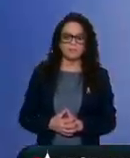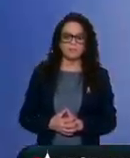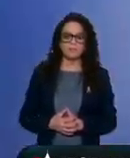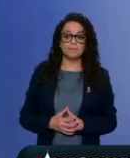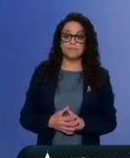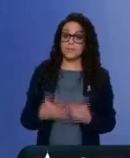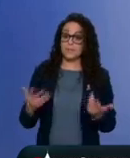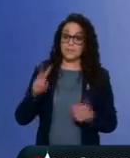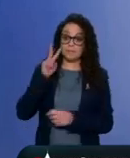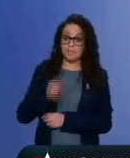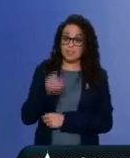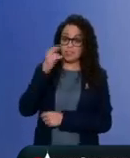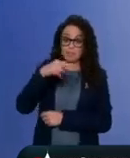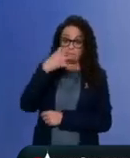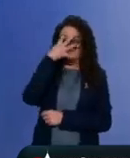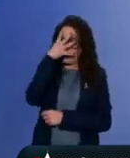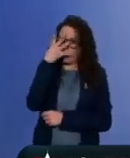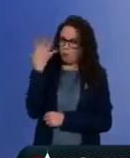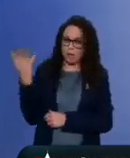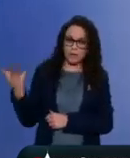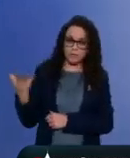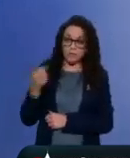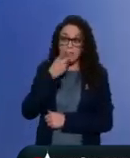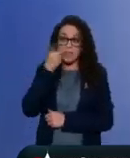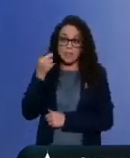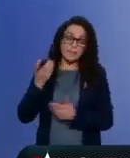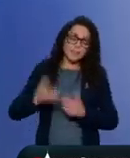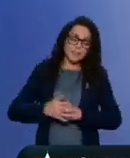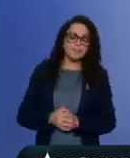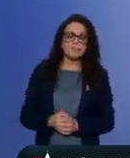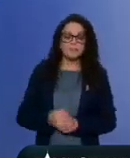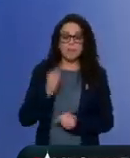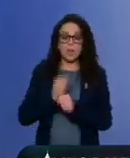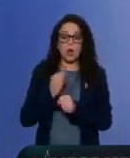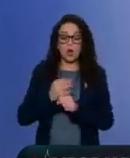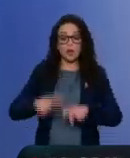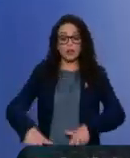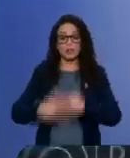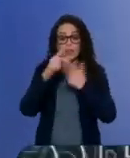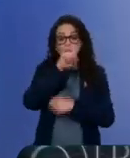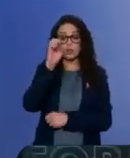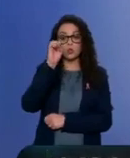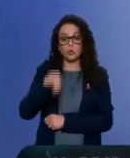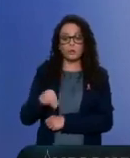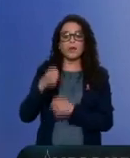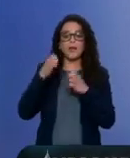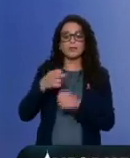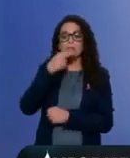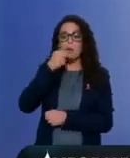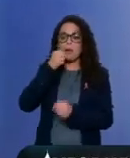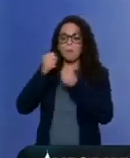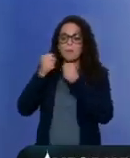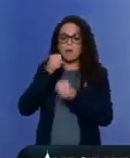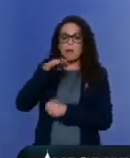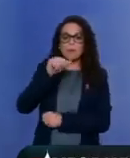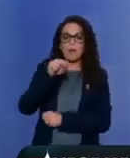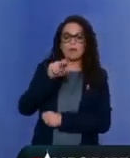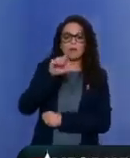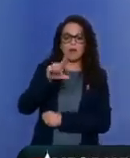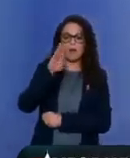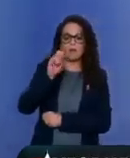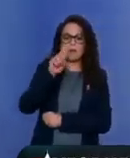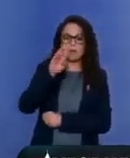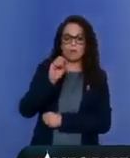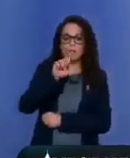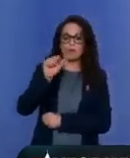Mucho cinismo, dicen por ahí. Y bueno, se encuentra vía Zoom el periodista Manuel Hernández Borbolla, al que